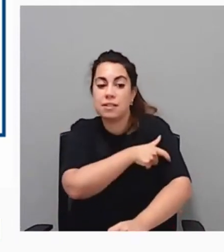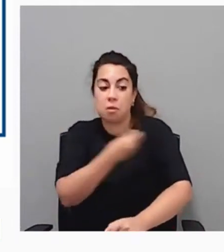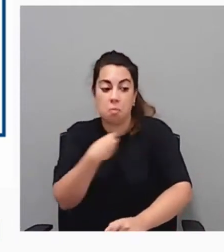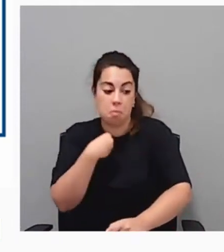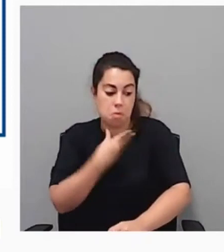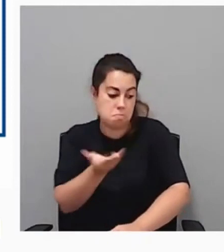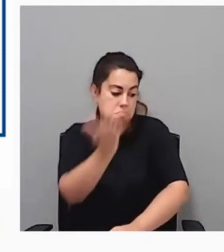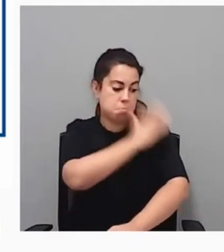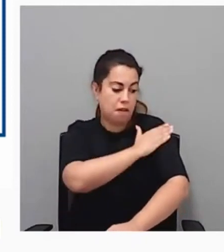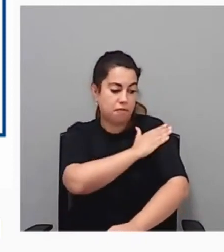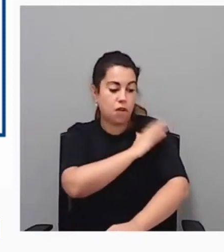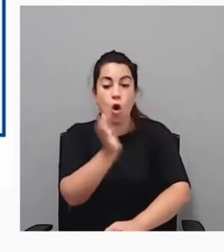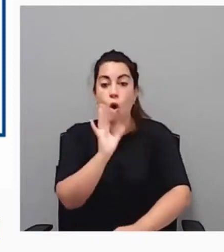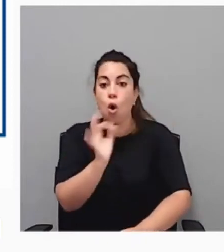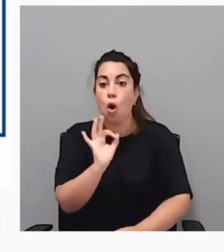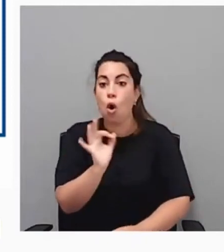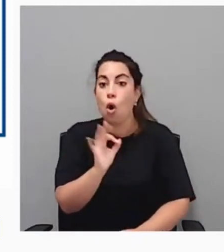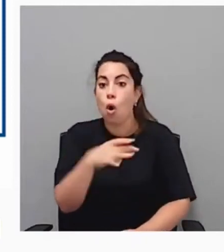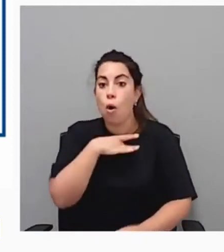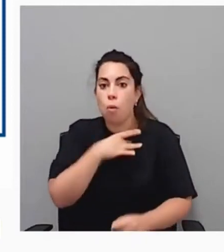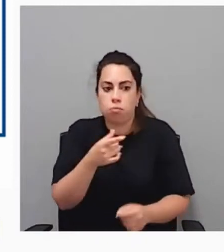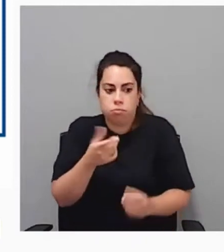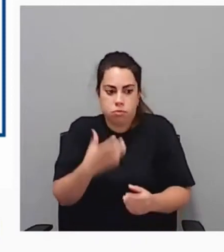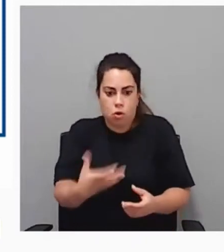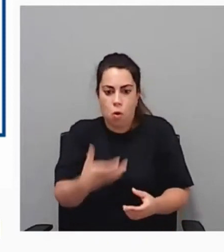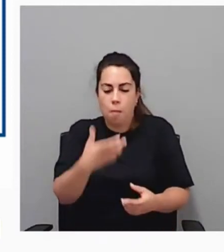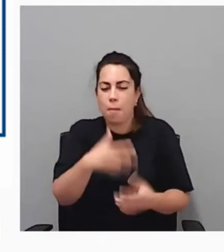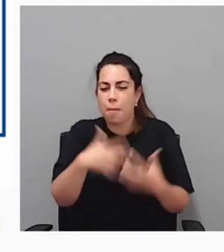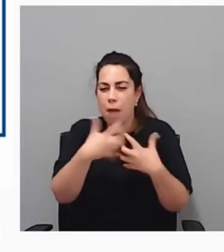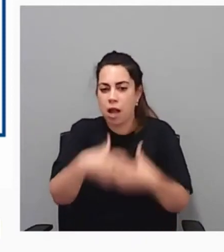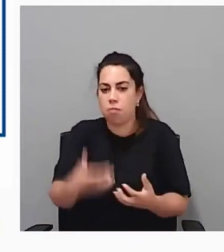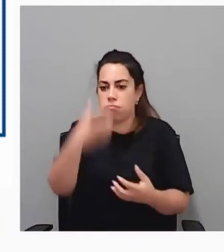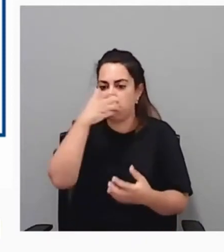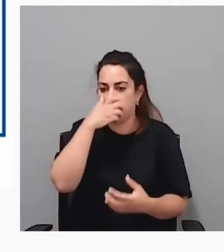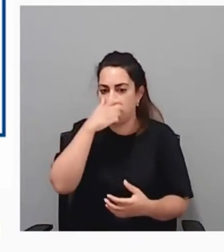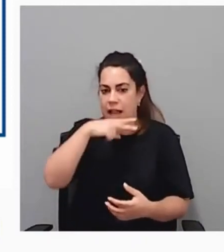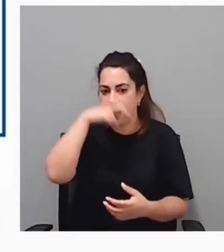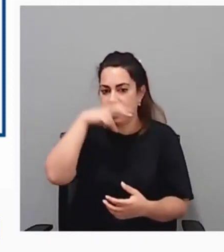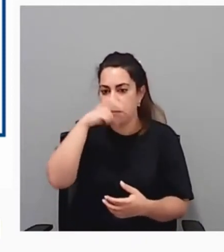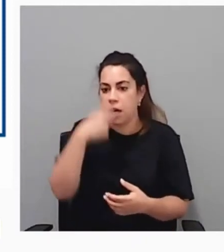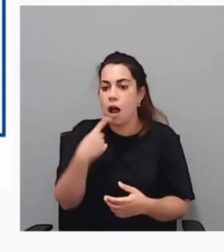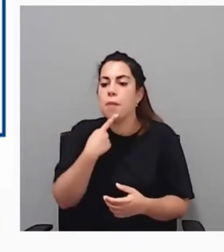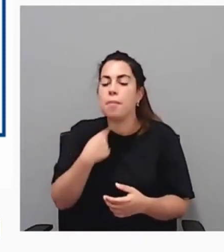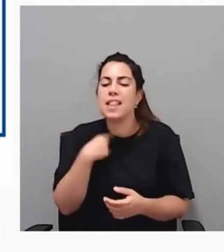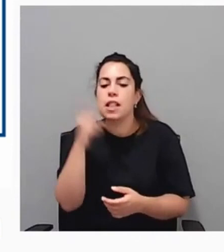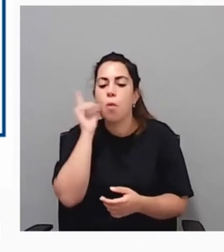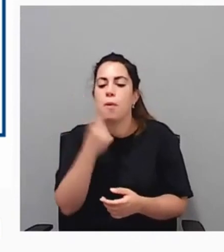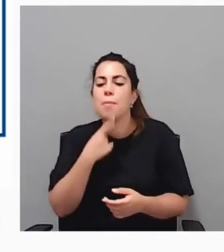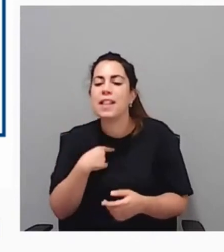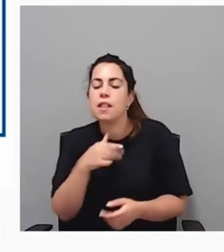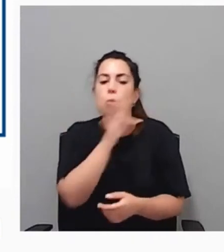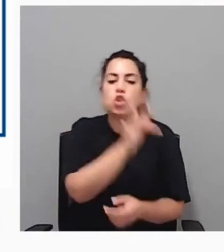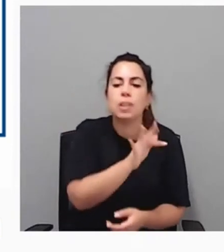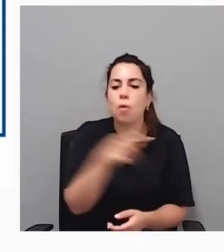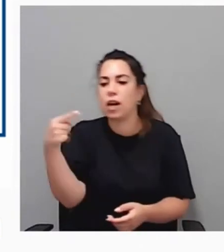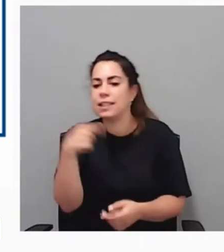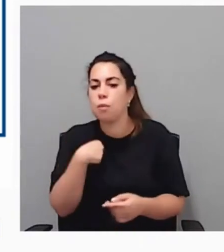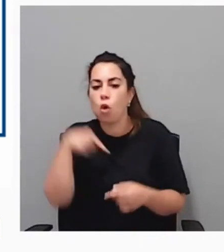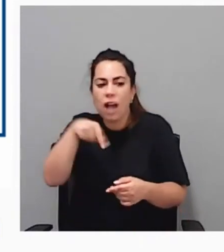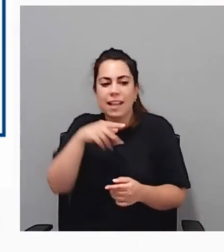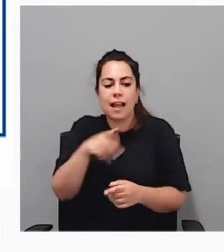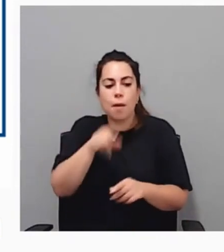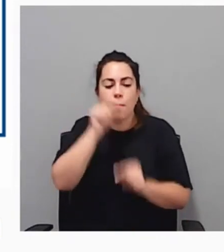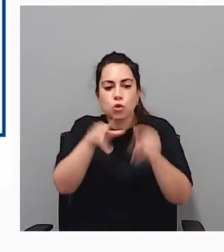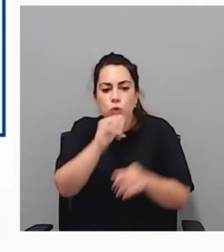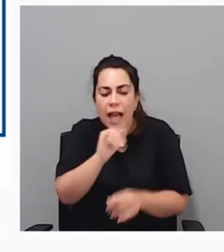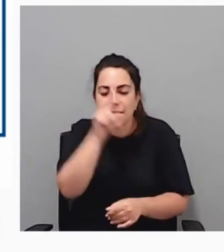un dispositivo en el que podamos respirar y nos comunique en el teléfono móvil si somos positivos, si hay virus en esta habitación o no.